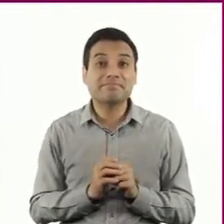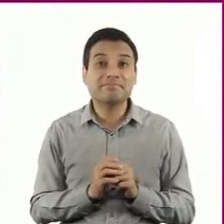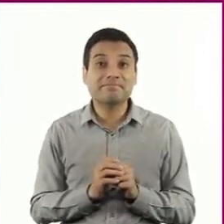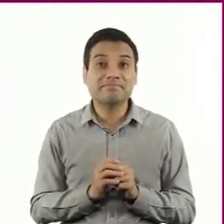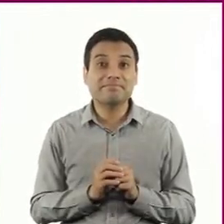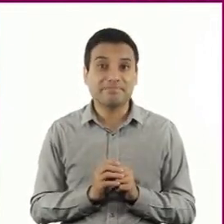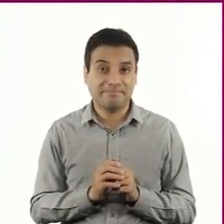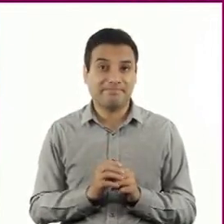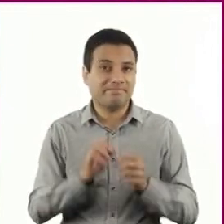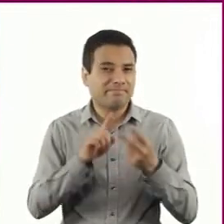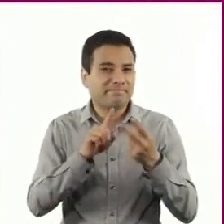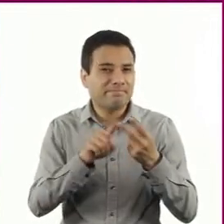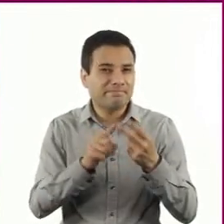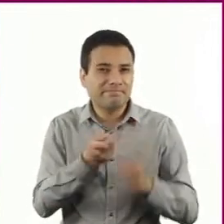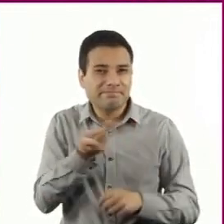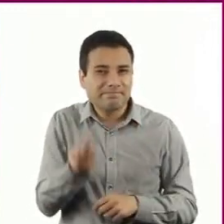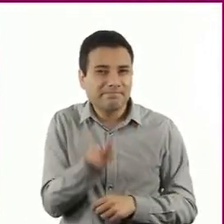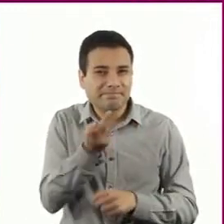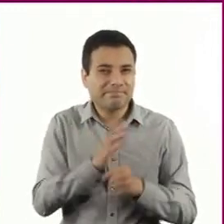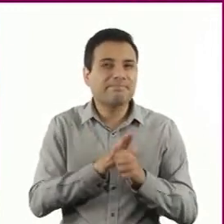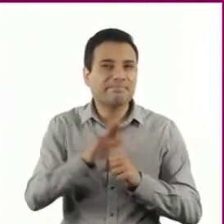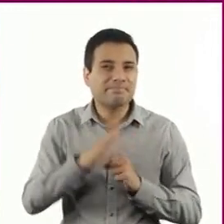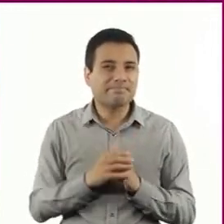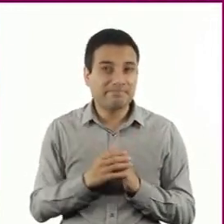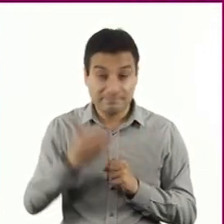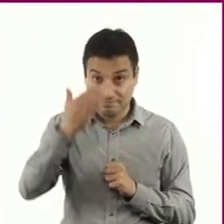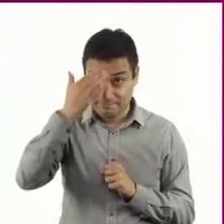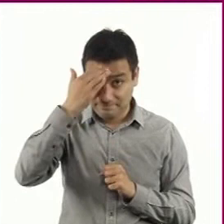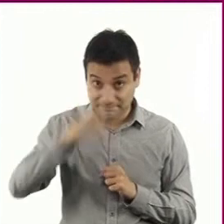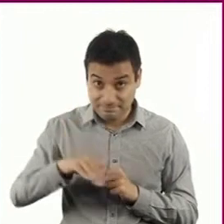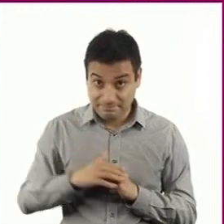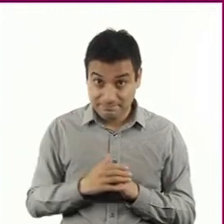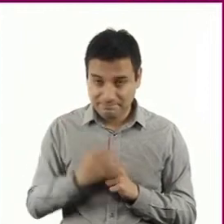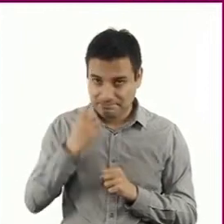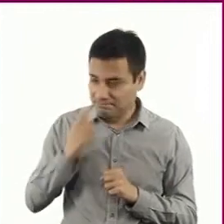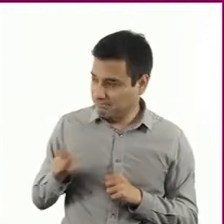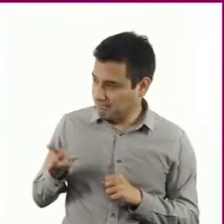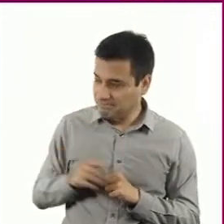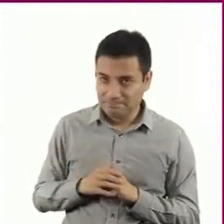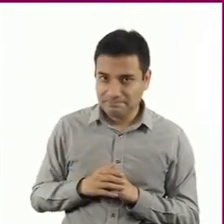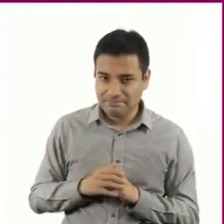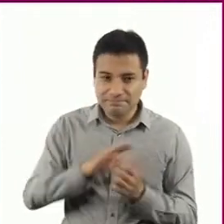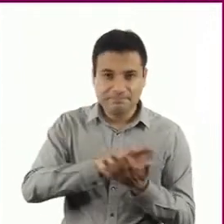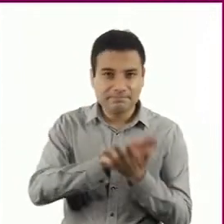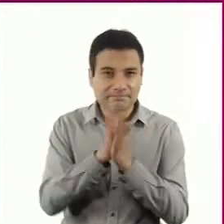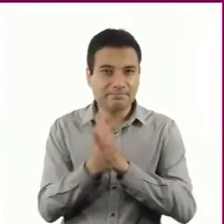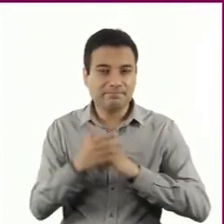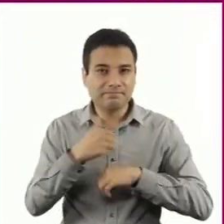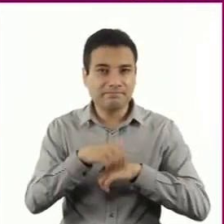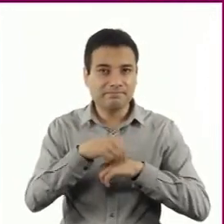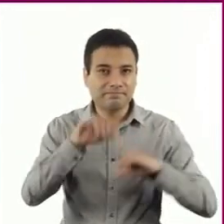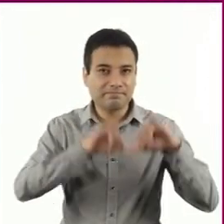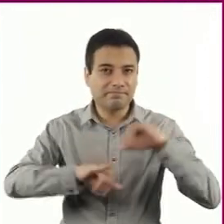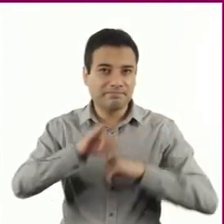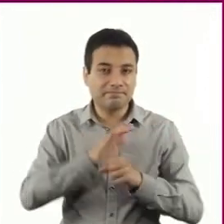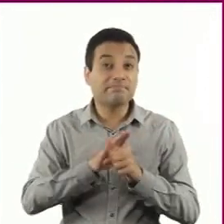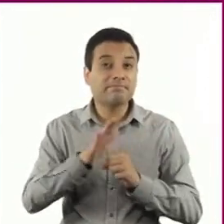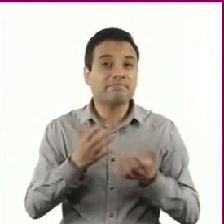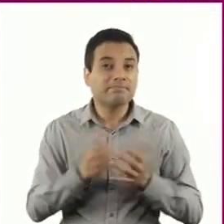segunda respuesta? ¿Ya saben qué número en notación científica es el equivalente a 69 100.000